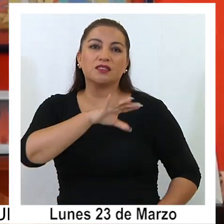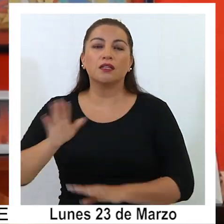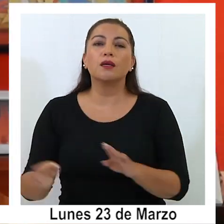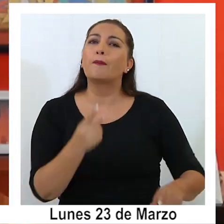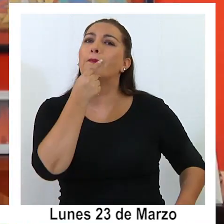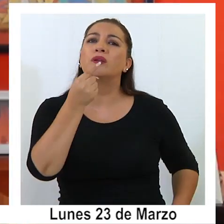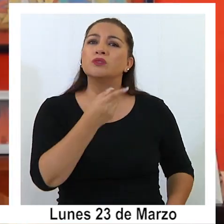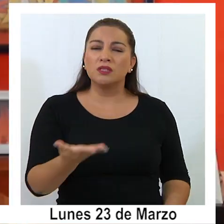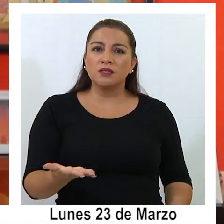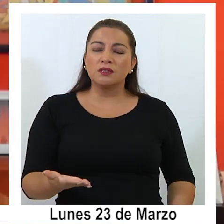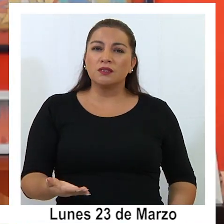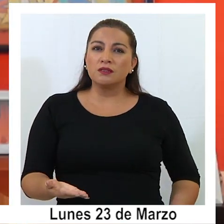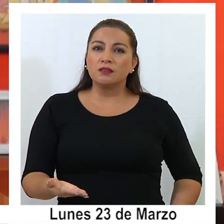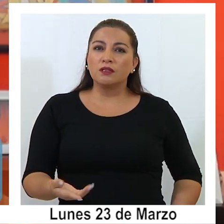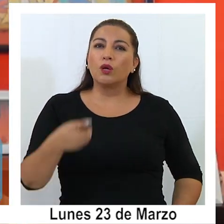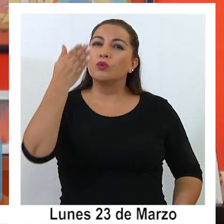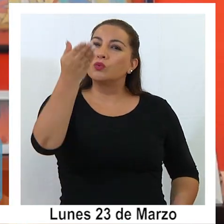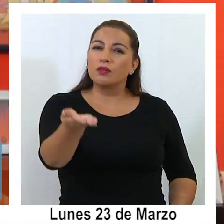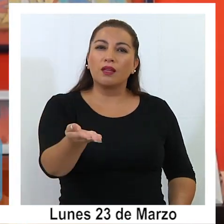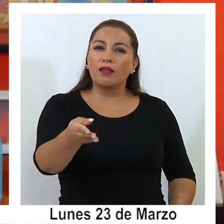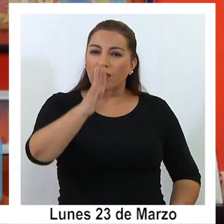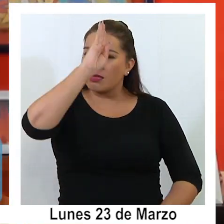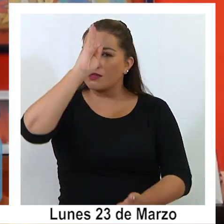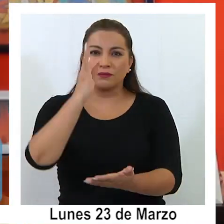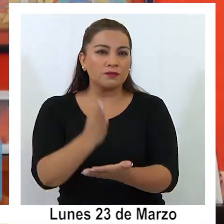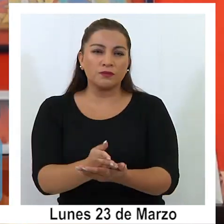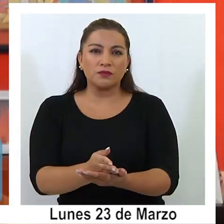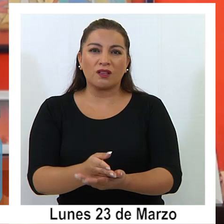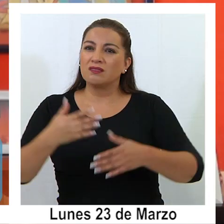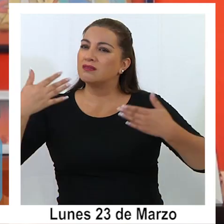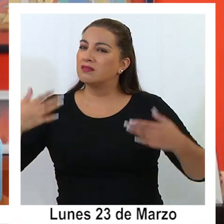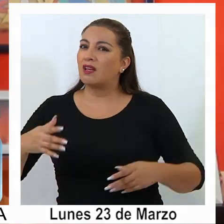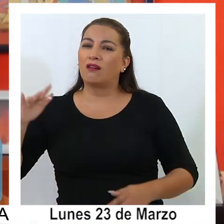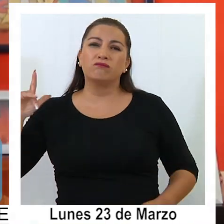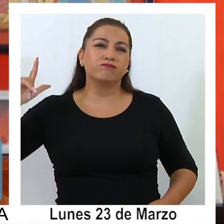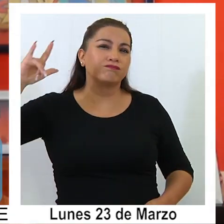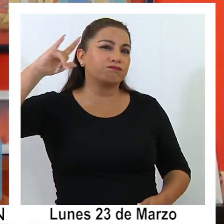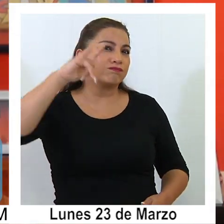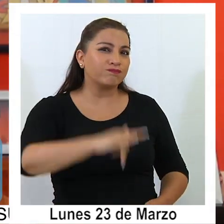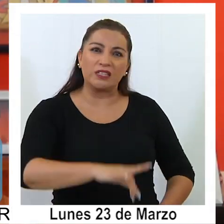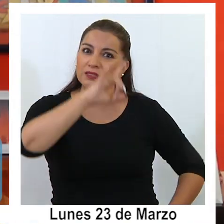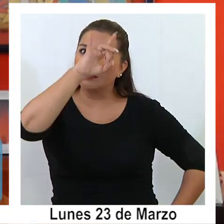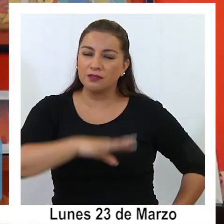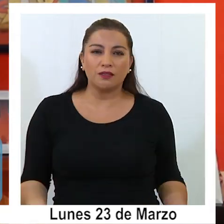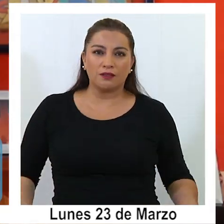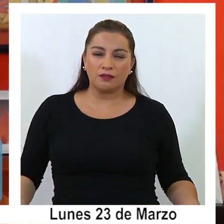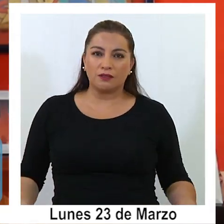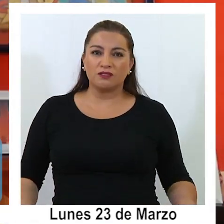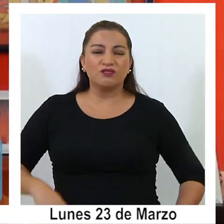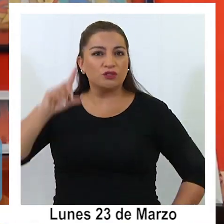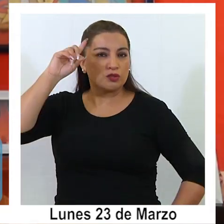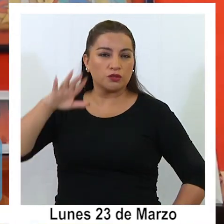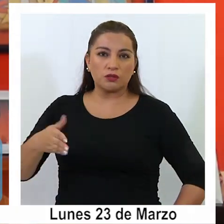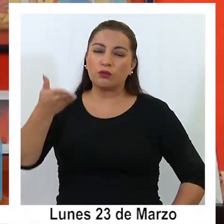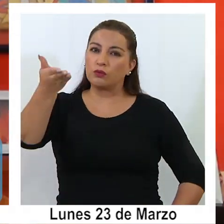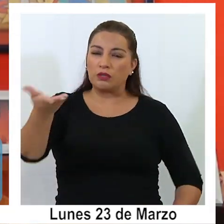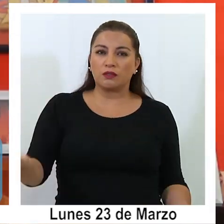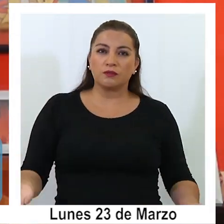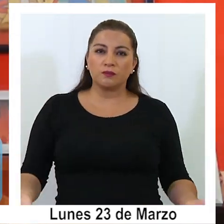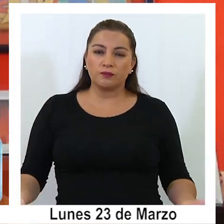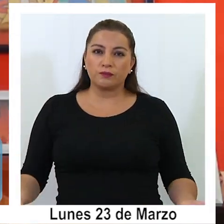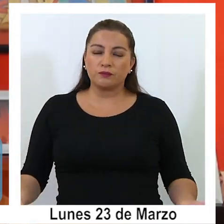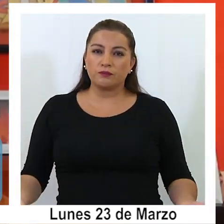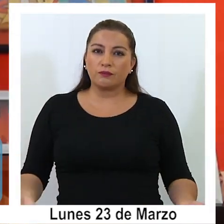qué momento, cuéntanos, tomaste la decisión de regresar definitivamente a Chile? Entiendo que tuviste que